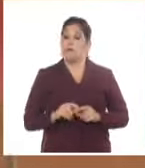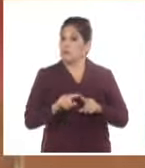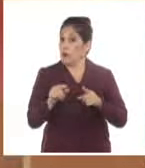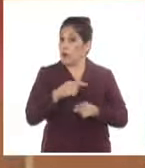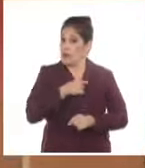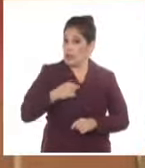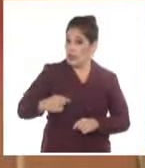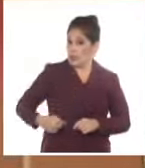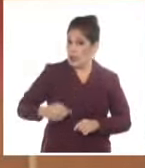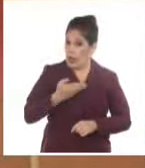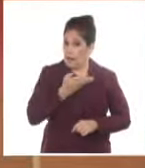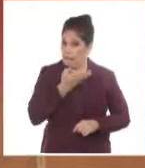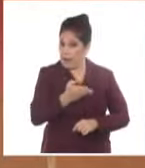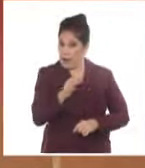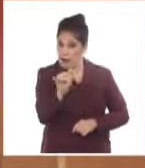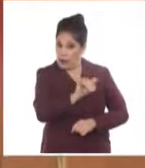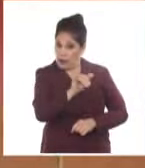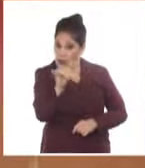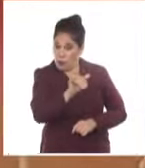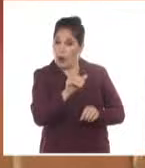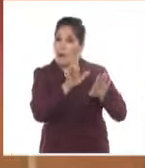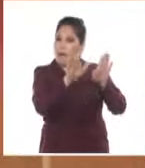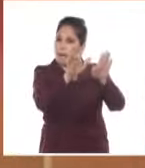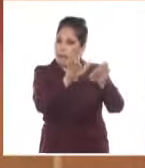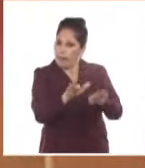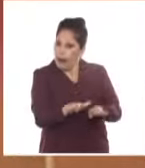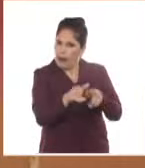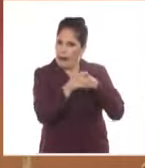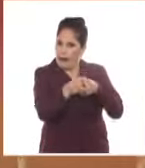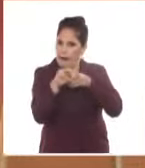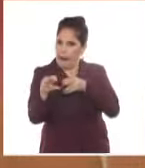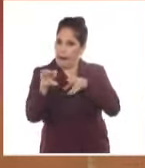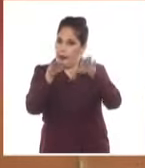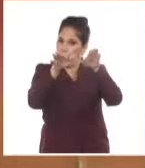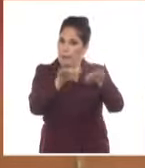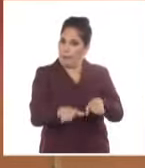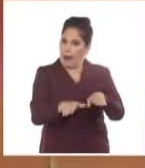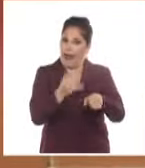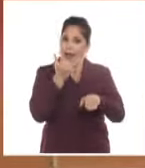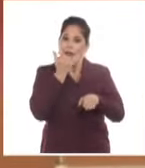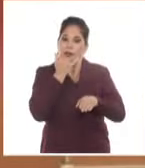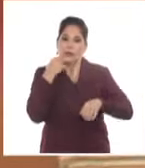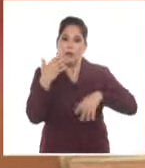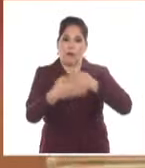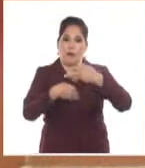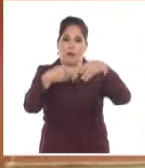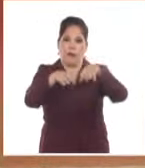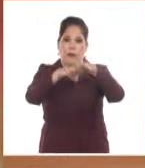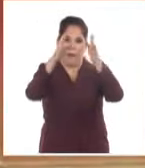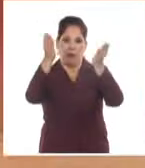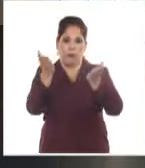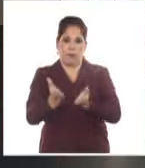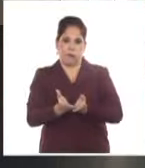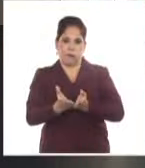también le pidió al Estado sionista detener su operación para que no sea mayor la catástrofe humanitaria.